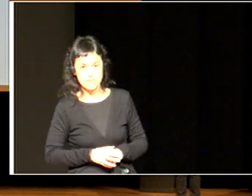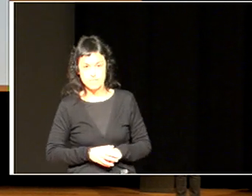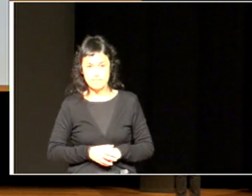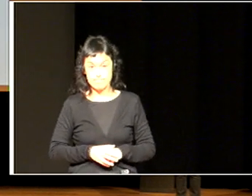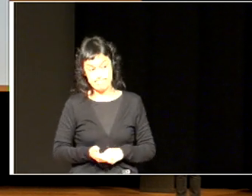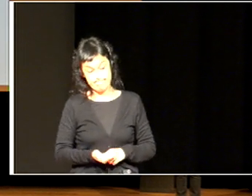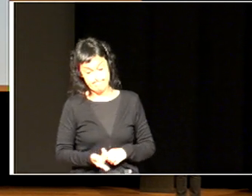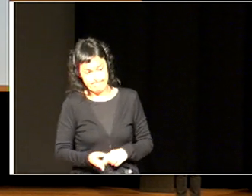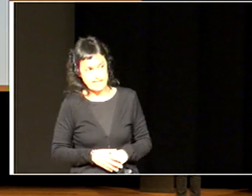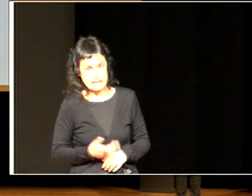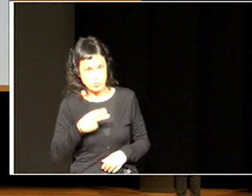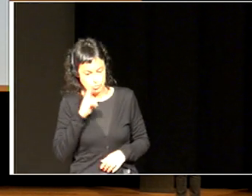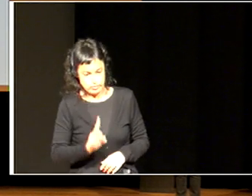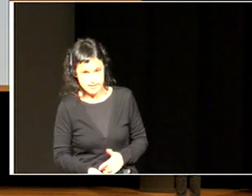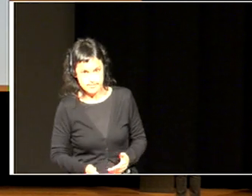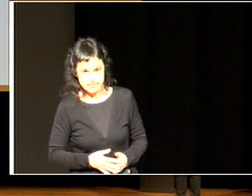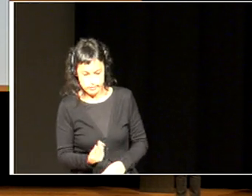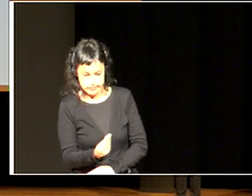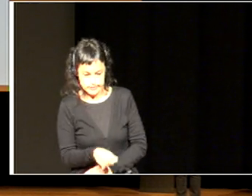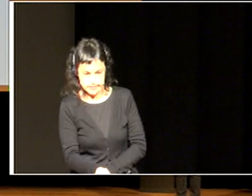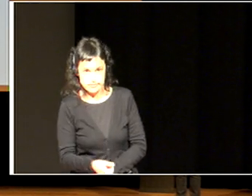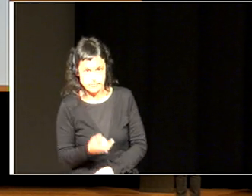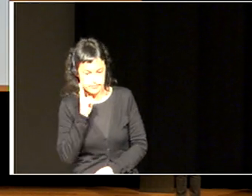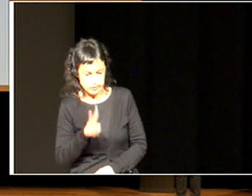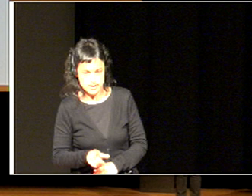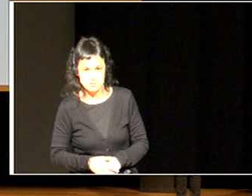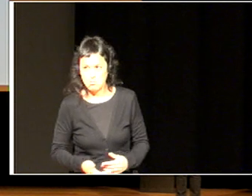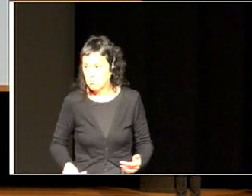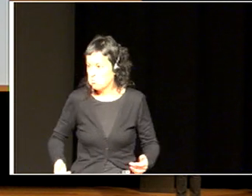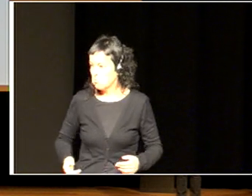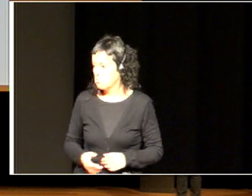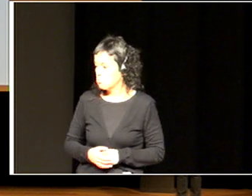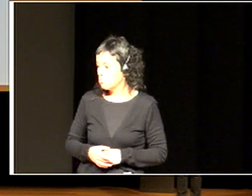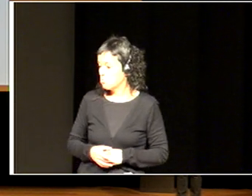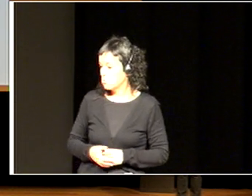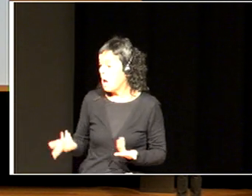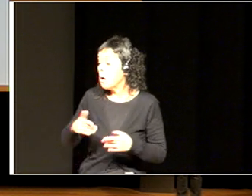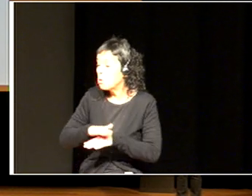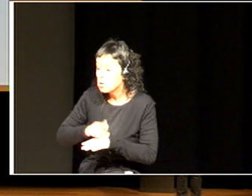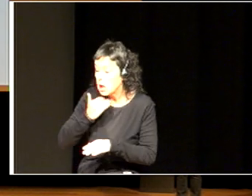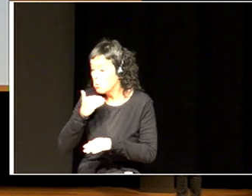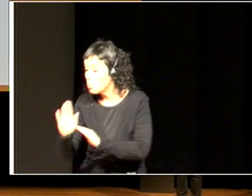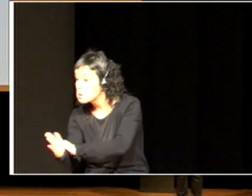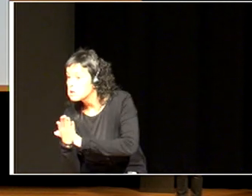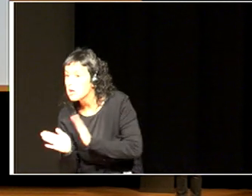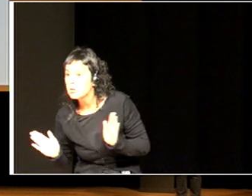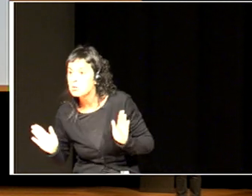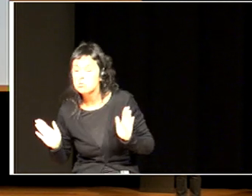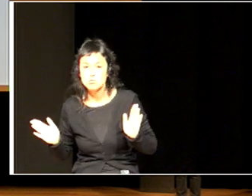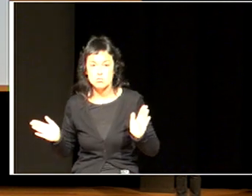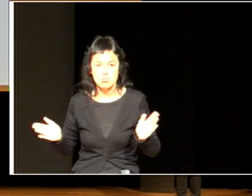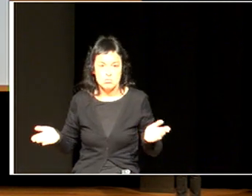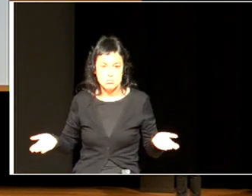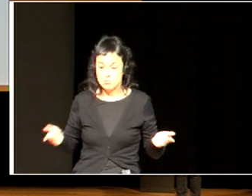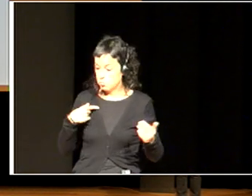como diciendo qué mal ves hija que no has visto que yo siempre digo no perdona que me lo vas a presentar o algo ya nos